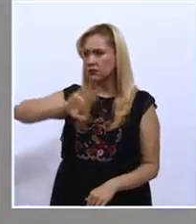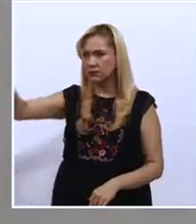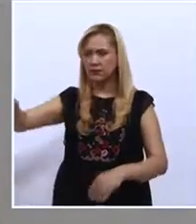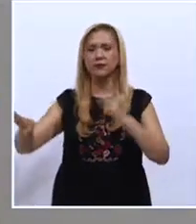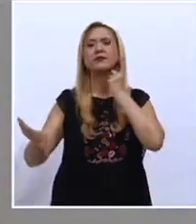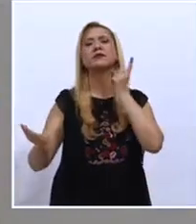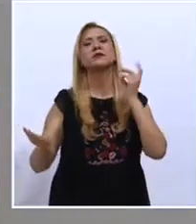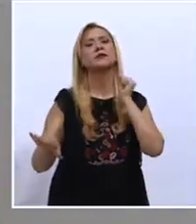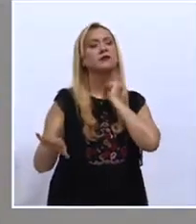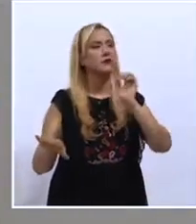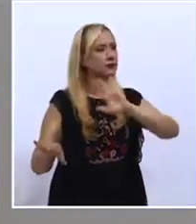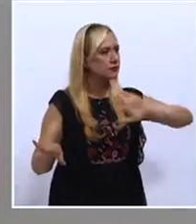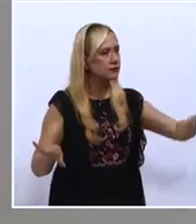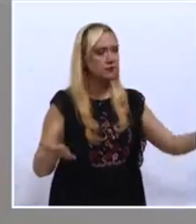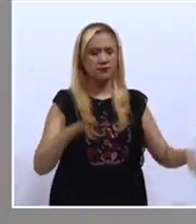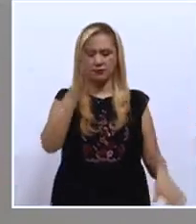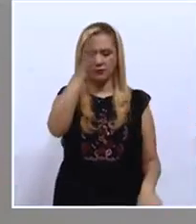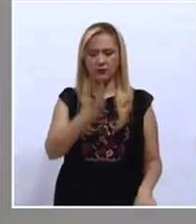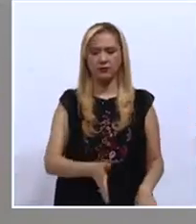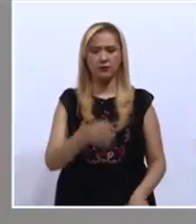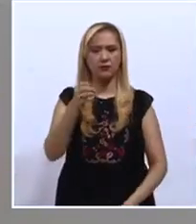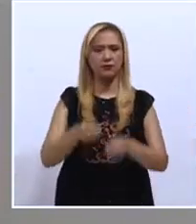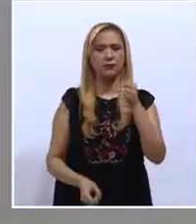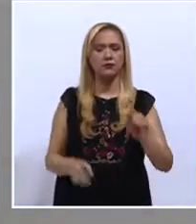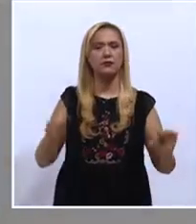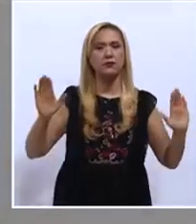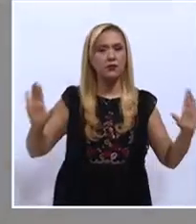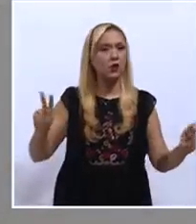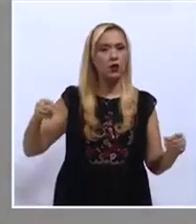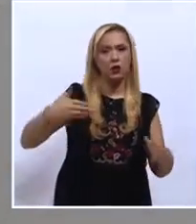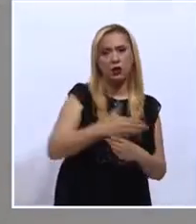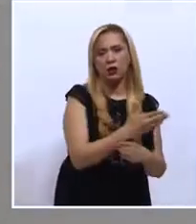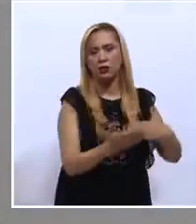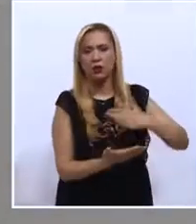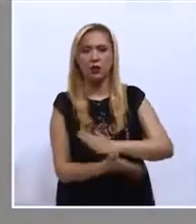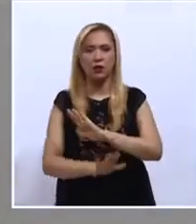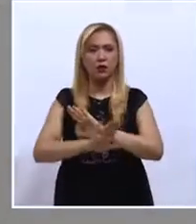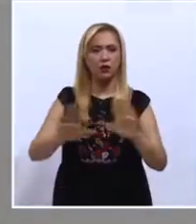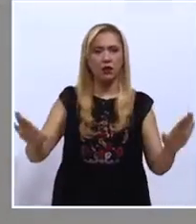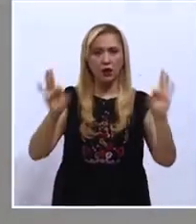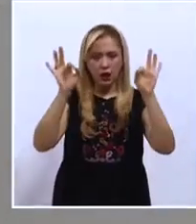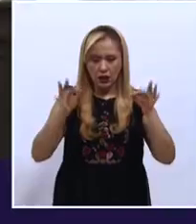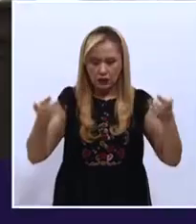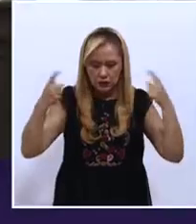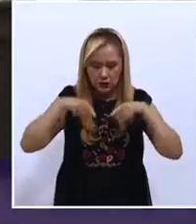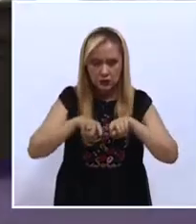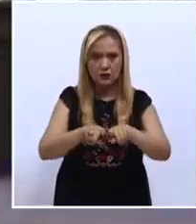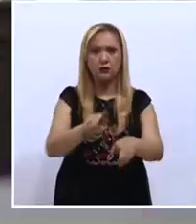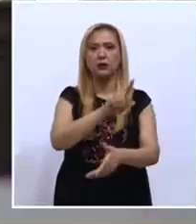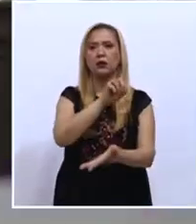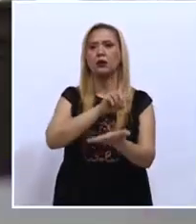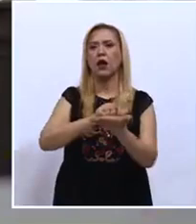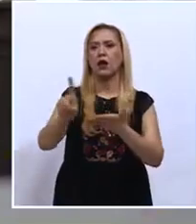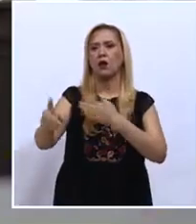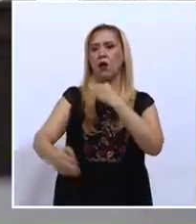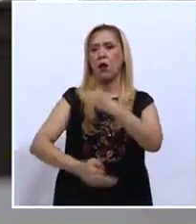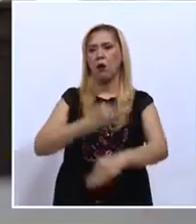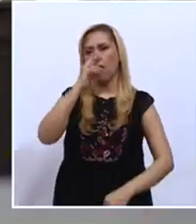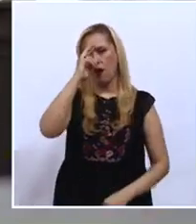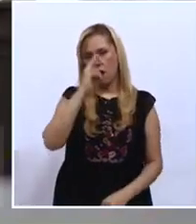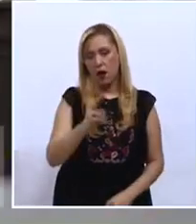democracia representativa constituyen hoy elementos transversales en todas las regiones. En el marco